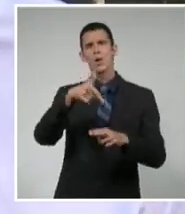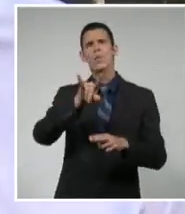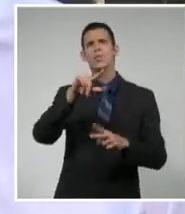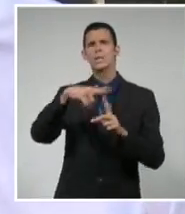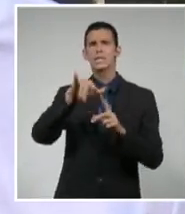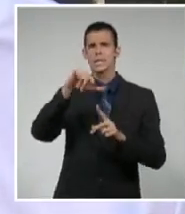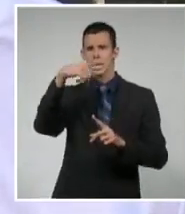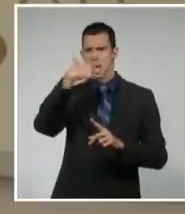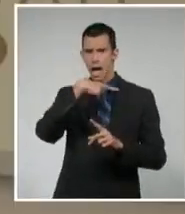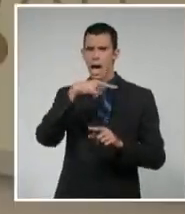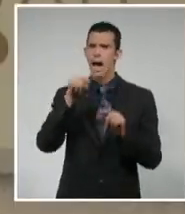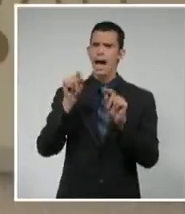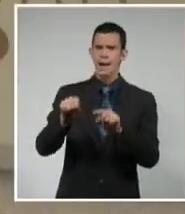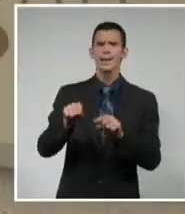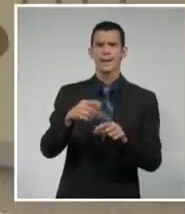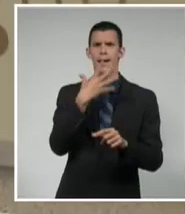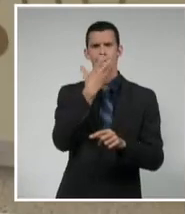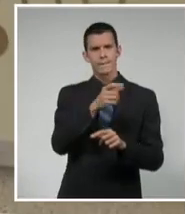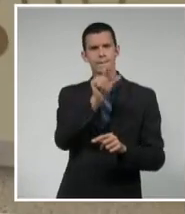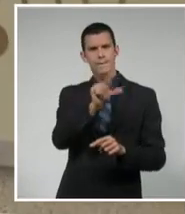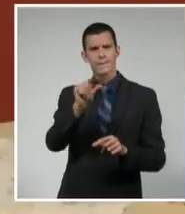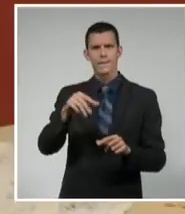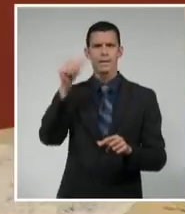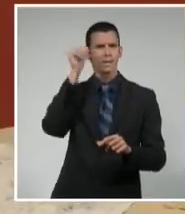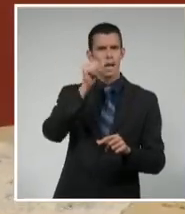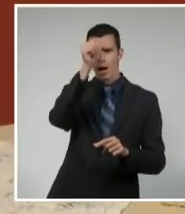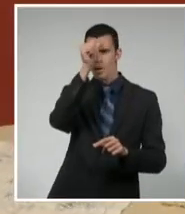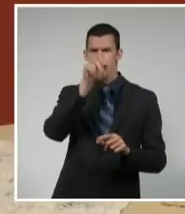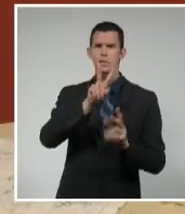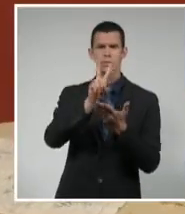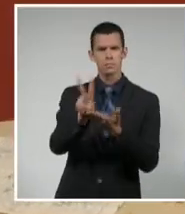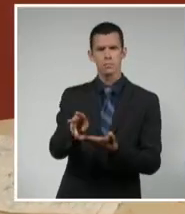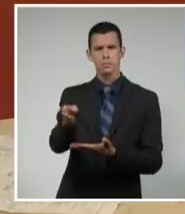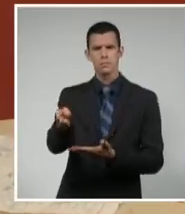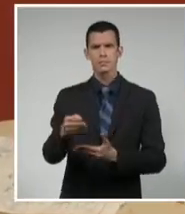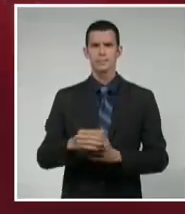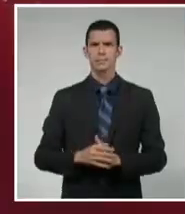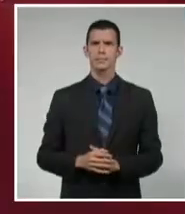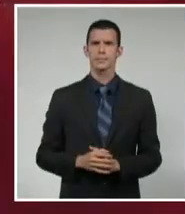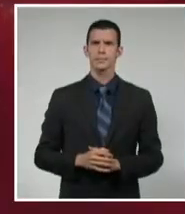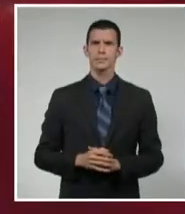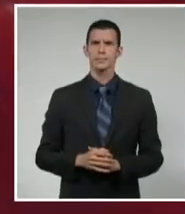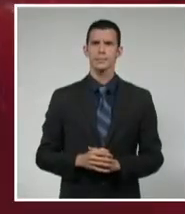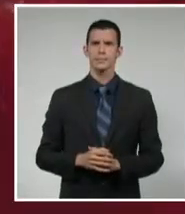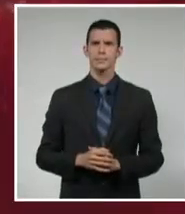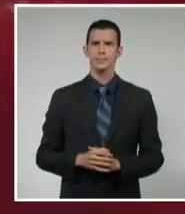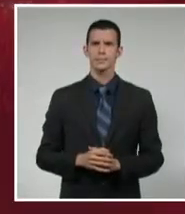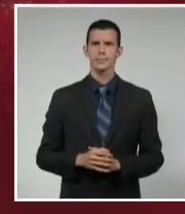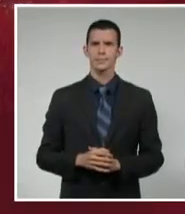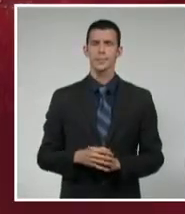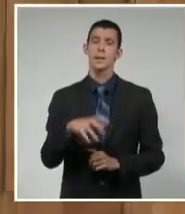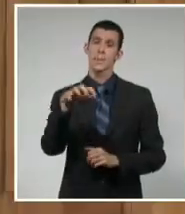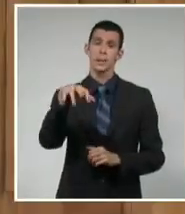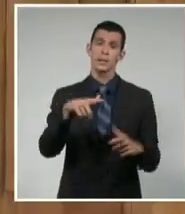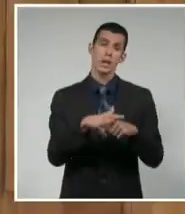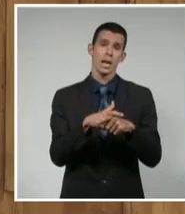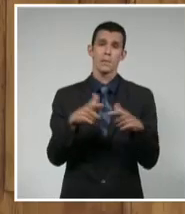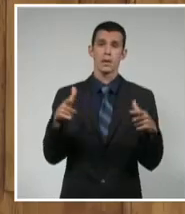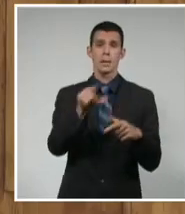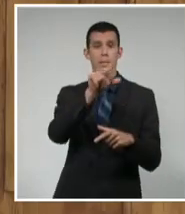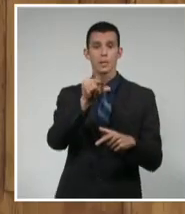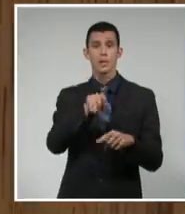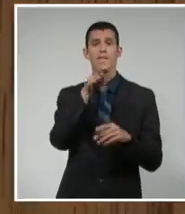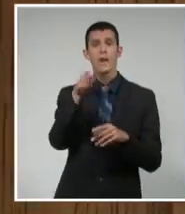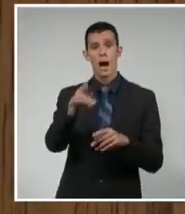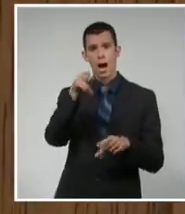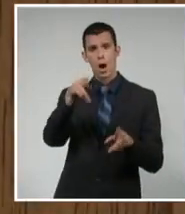sobre todo los fines de semana. Los huéspedes en su mayoría fueron de la provincia más occidental, así como Artemisa y La Habana, cumpliendo con los